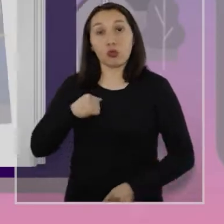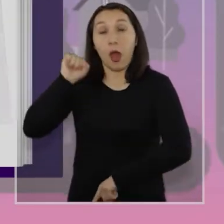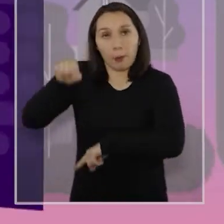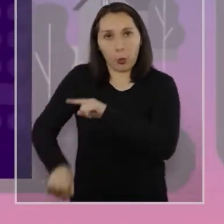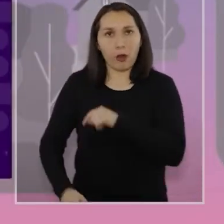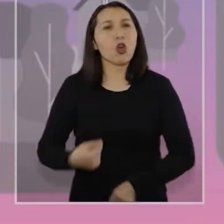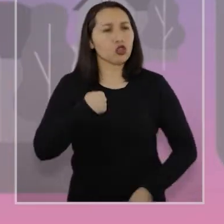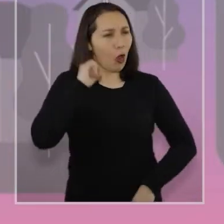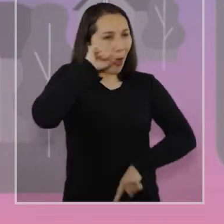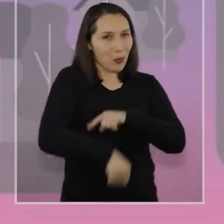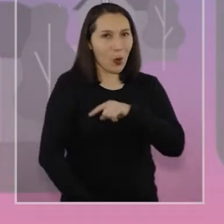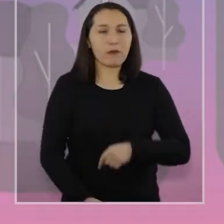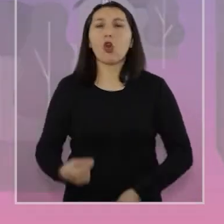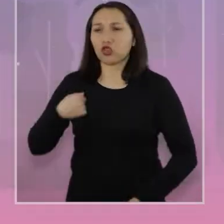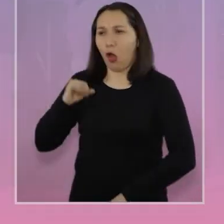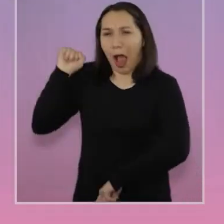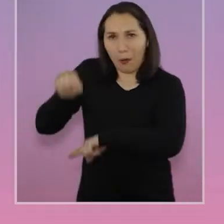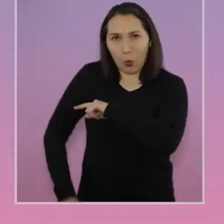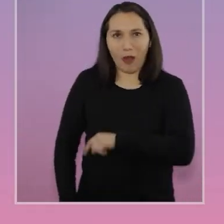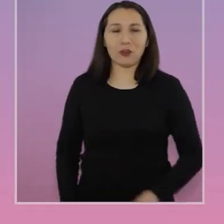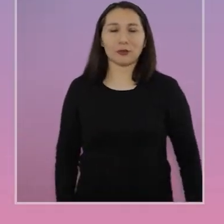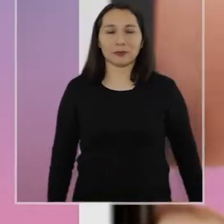Yo apruebo. Yo apruebo.